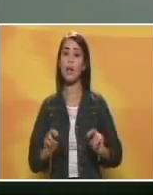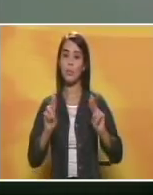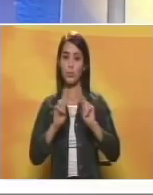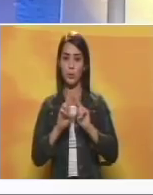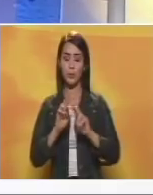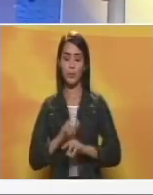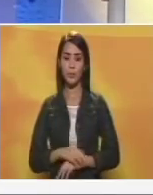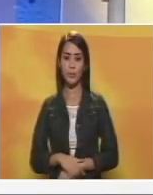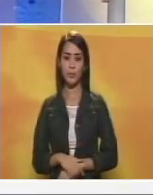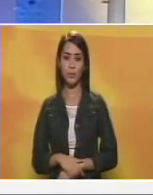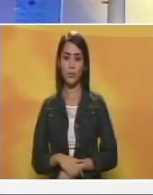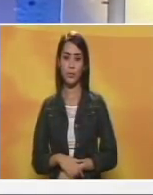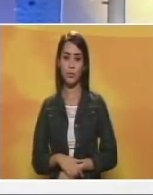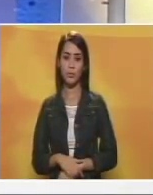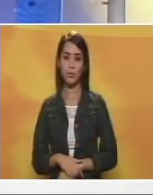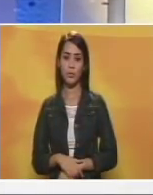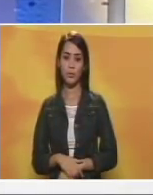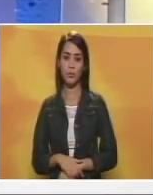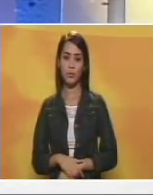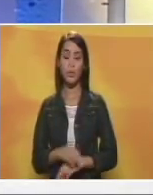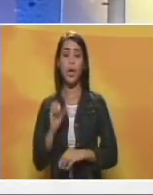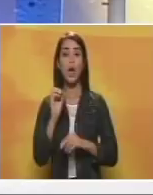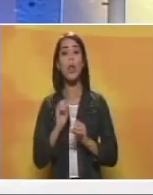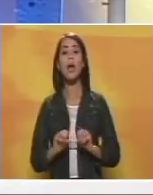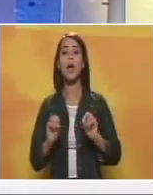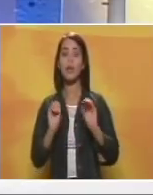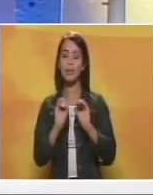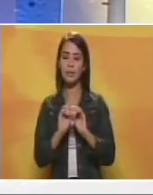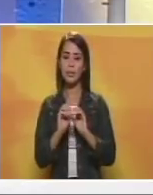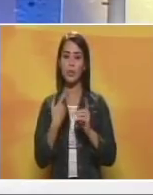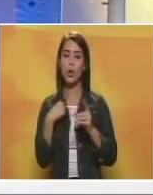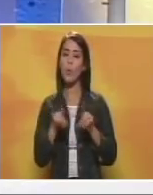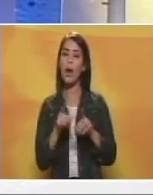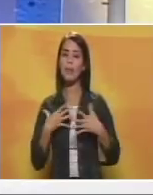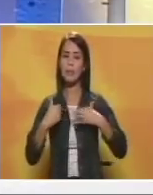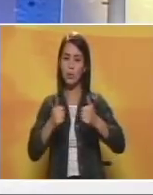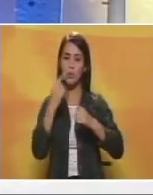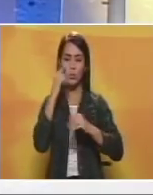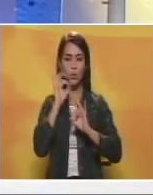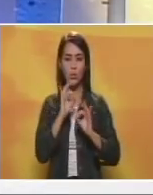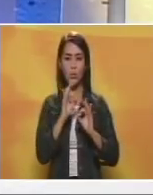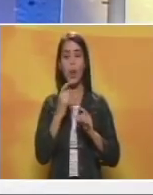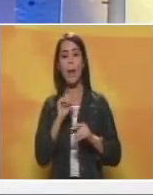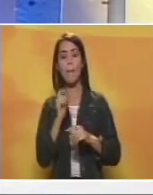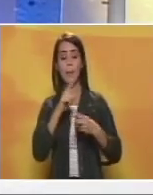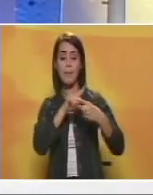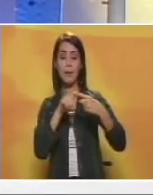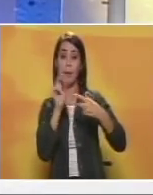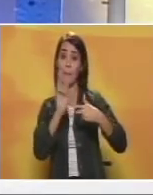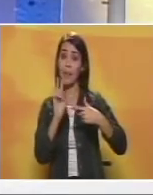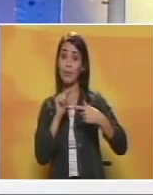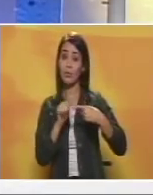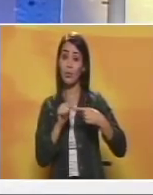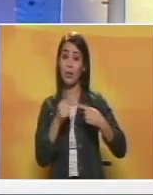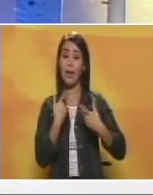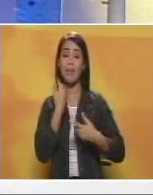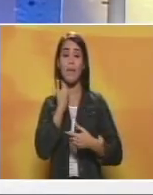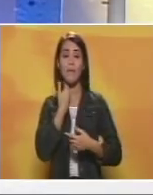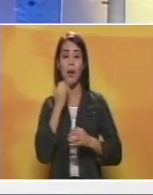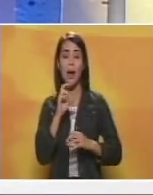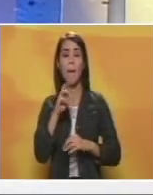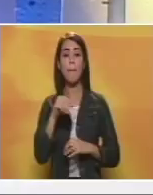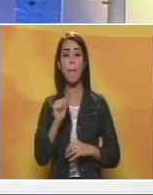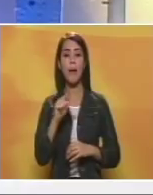Unidas. La Organización Mundial de la Salud aseguró que Venezuela ubica el primer lugar de casos de malaria